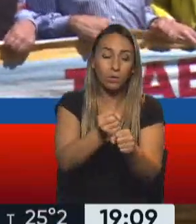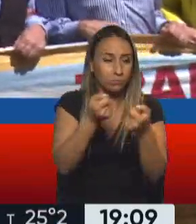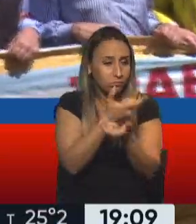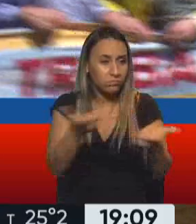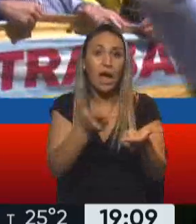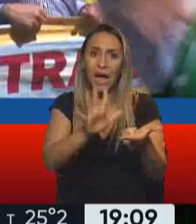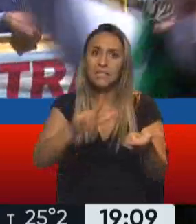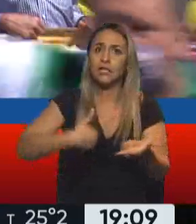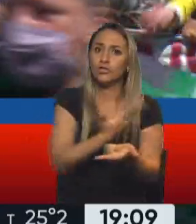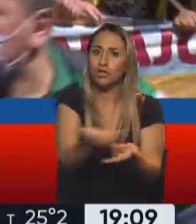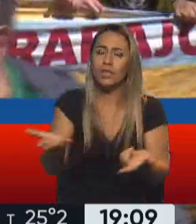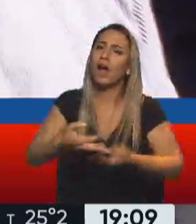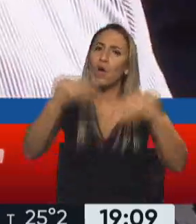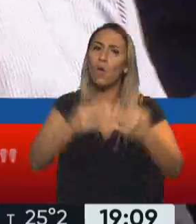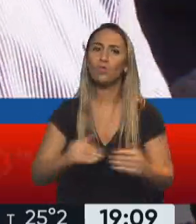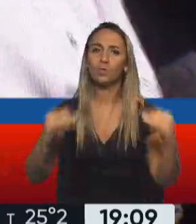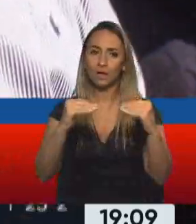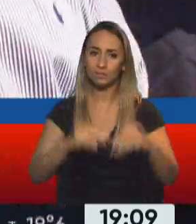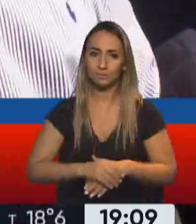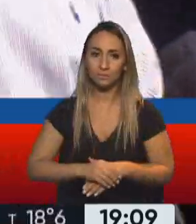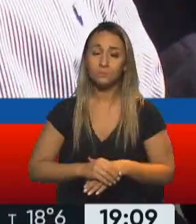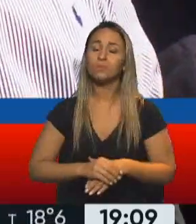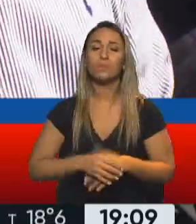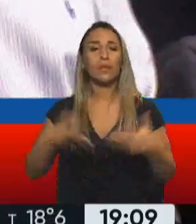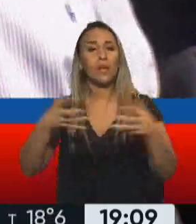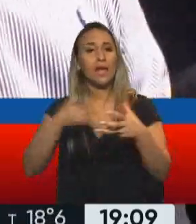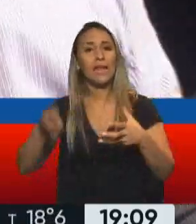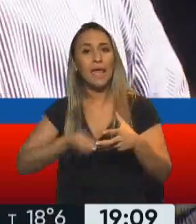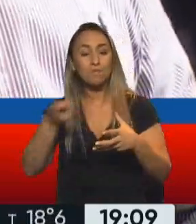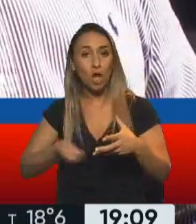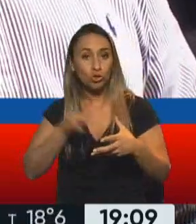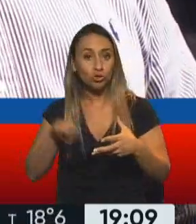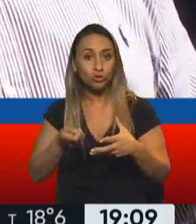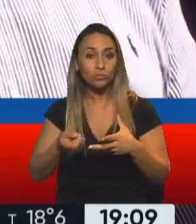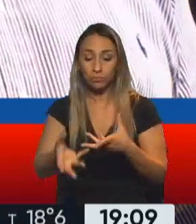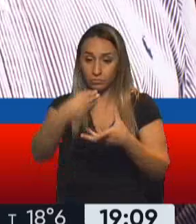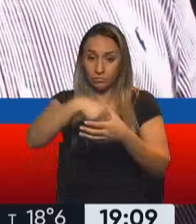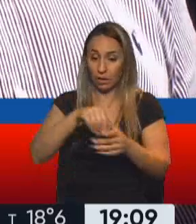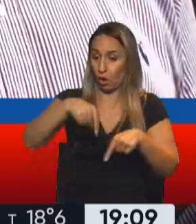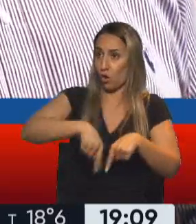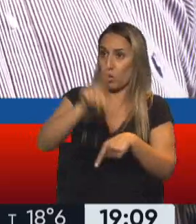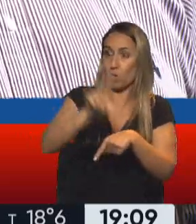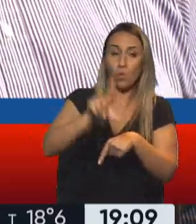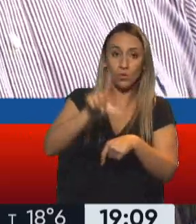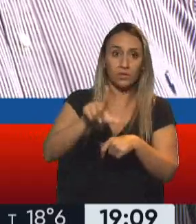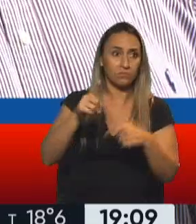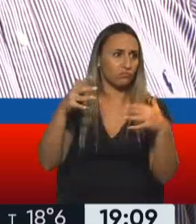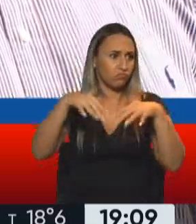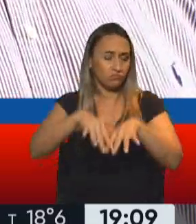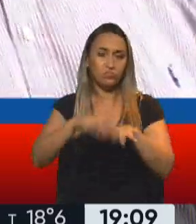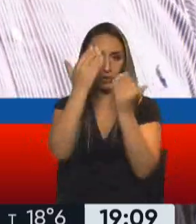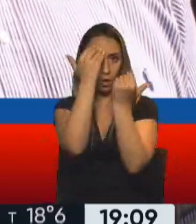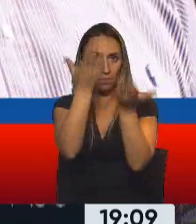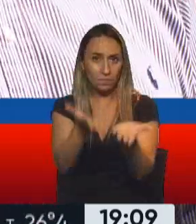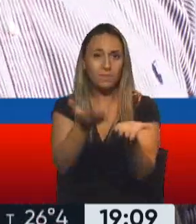una sociedad mucho más justa. Organizaciones gremiales participen en este lunes, ¿no es cierto?, de la conmemorando